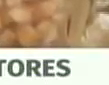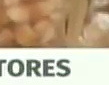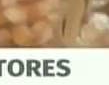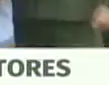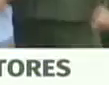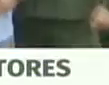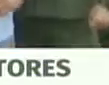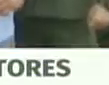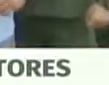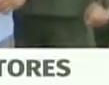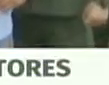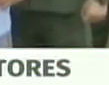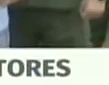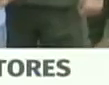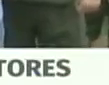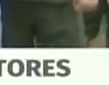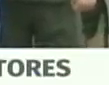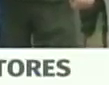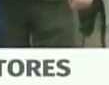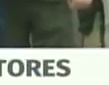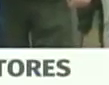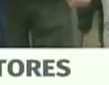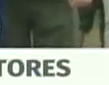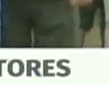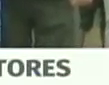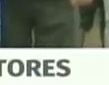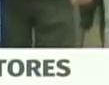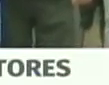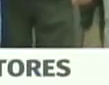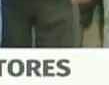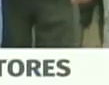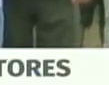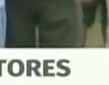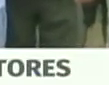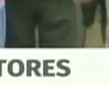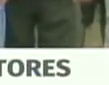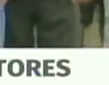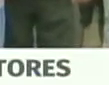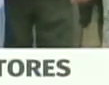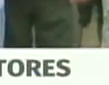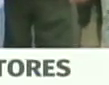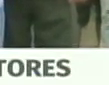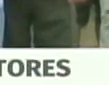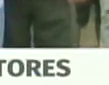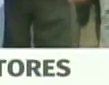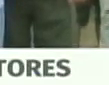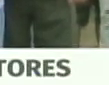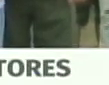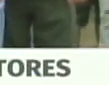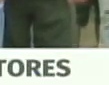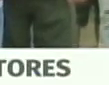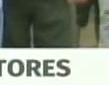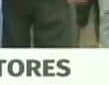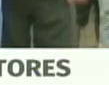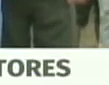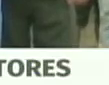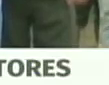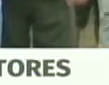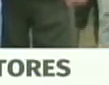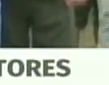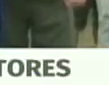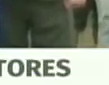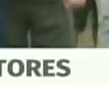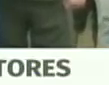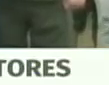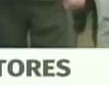agropatria pedro malaver y agradecerle su presencia hoy aquí en barcelona y agradecerle su acompañamiento para nuestros productores de todo el estado anzoátegui compañero